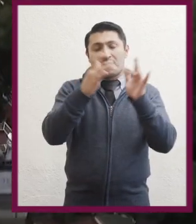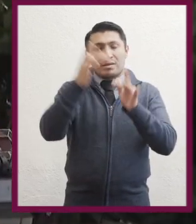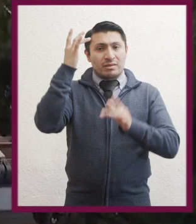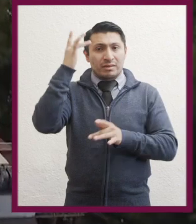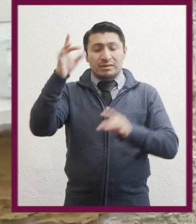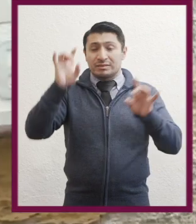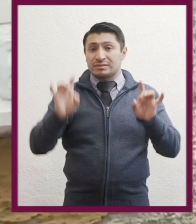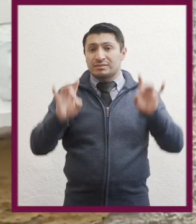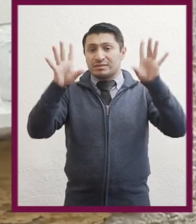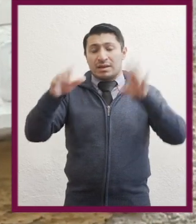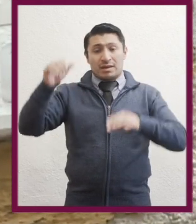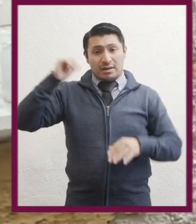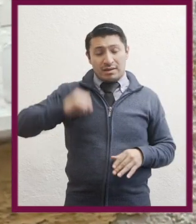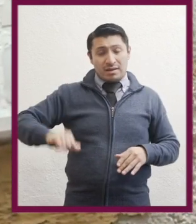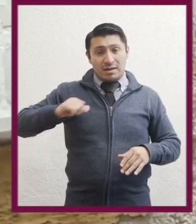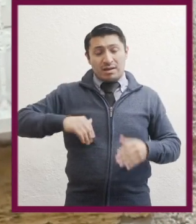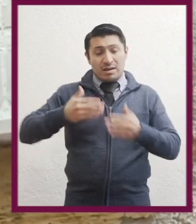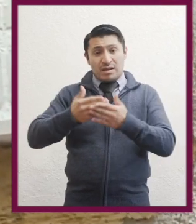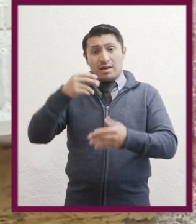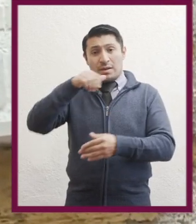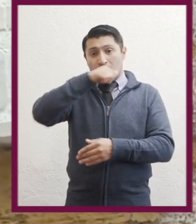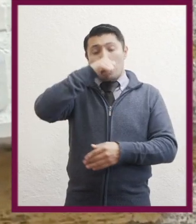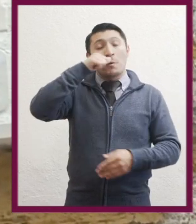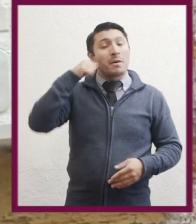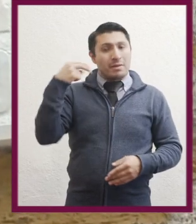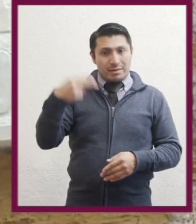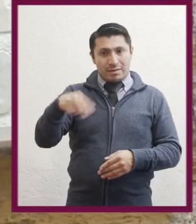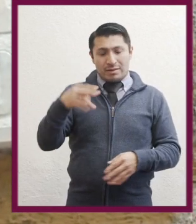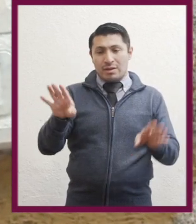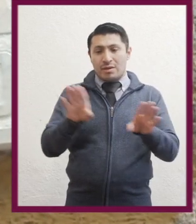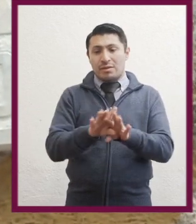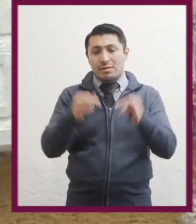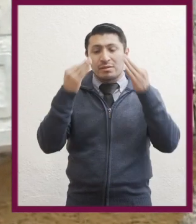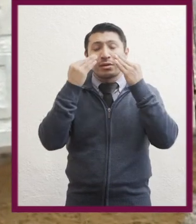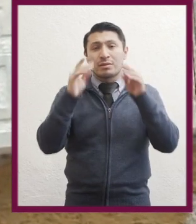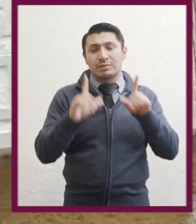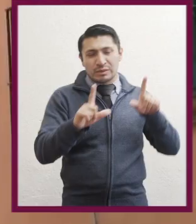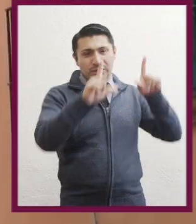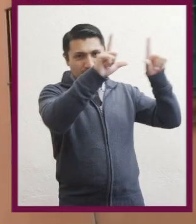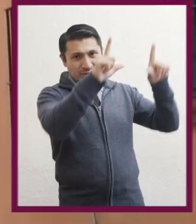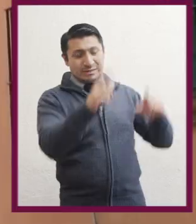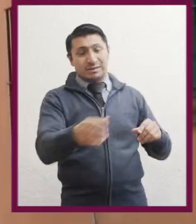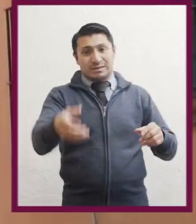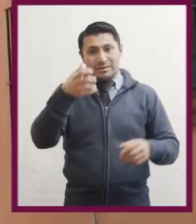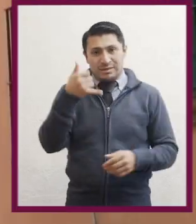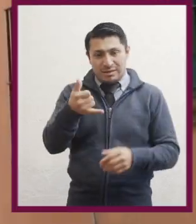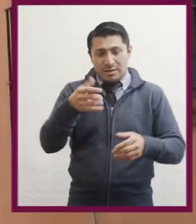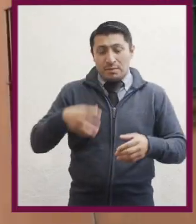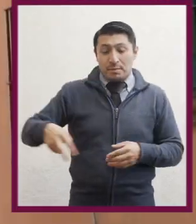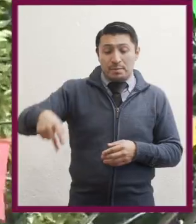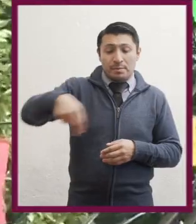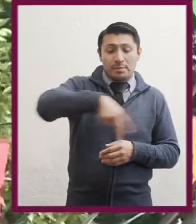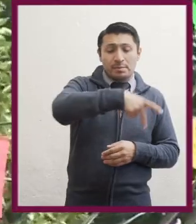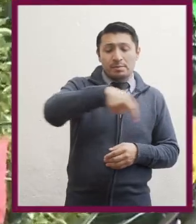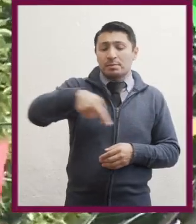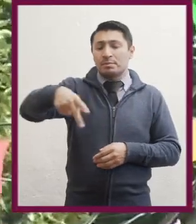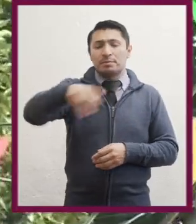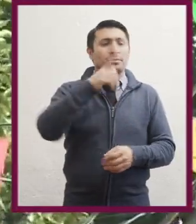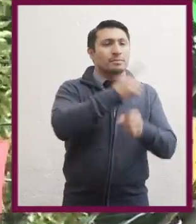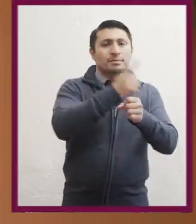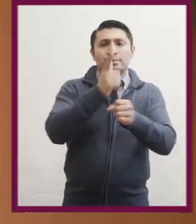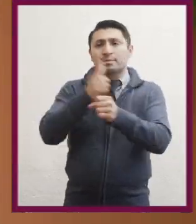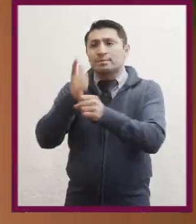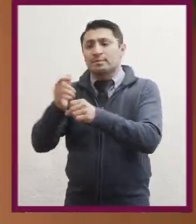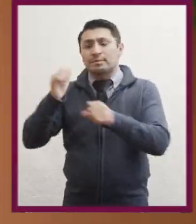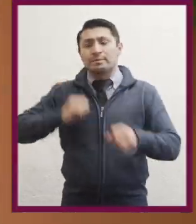Ángel. Tiempo atrás fue llamada Benito Juárez, como atestigua esta placa, y a lo largo de su recorrido se pueden